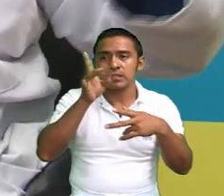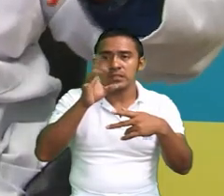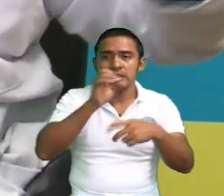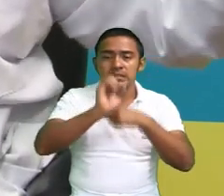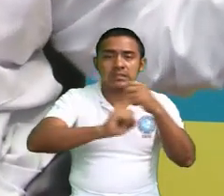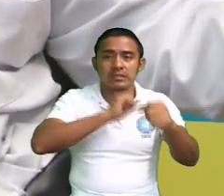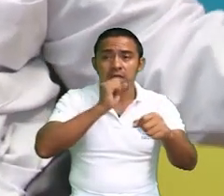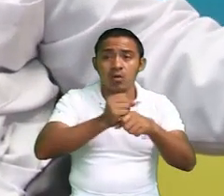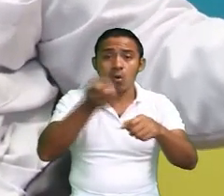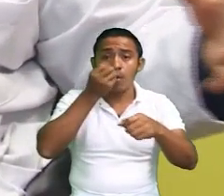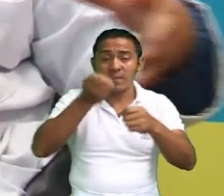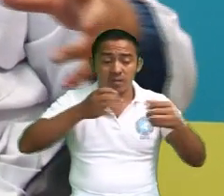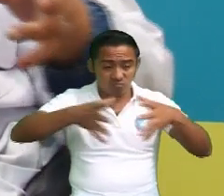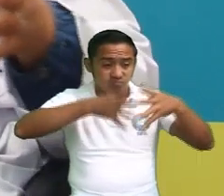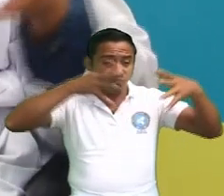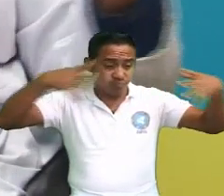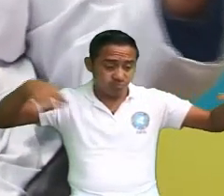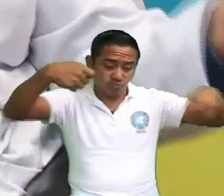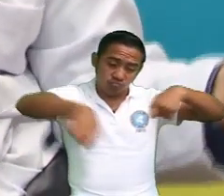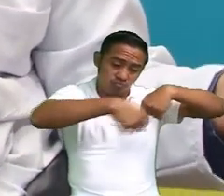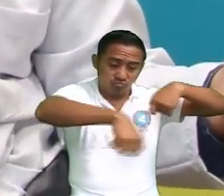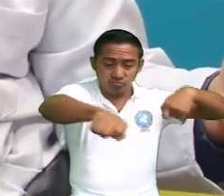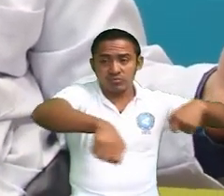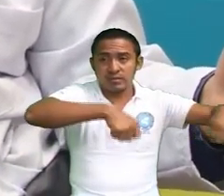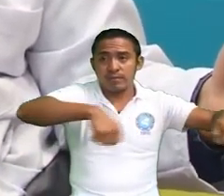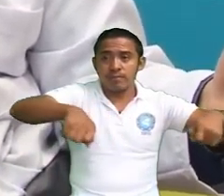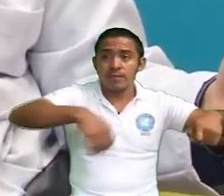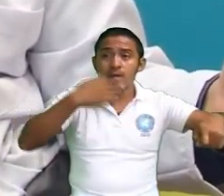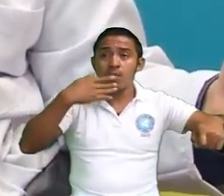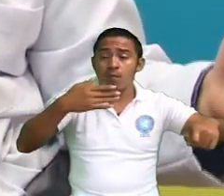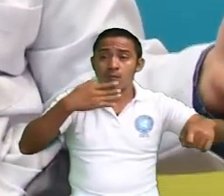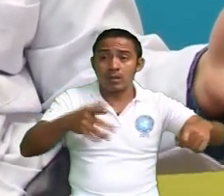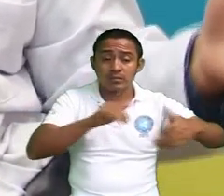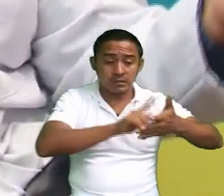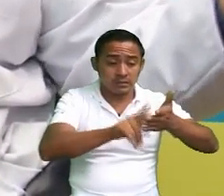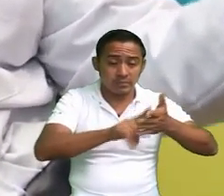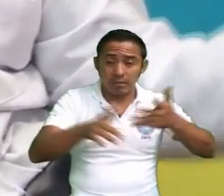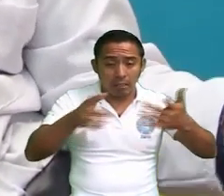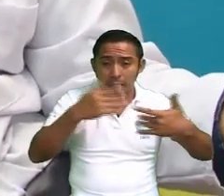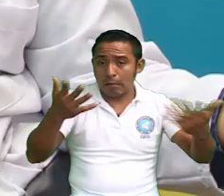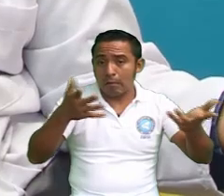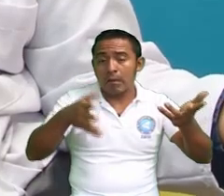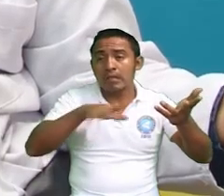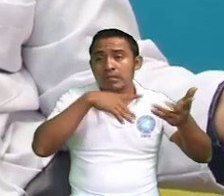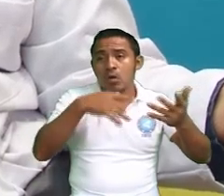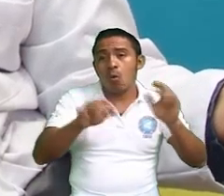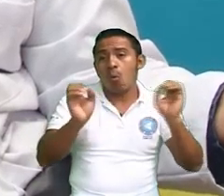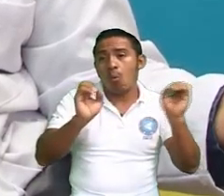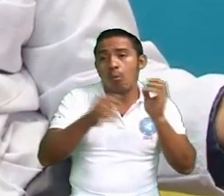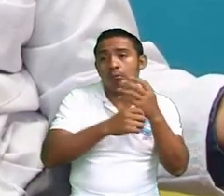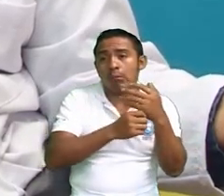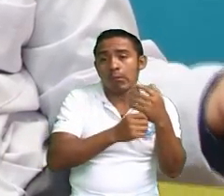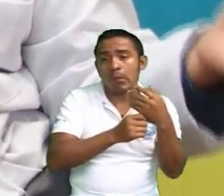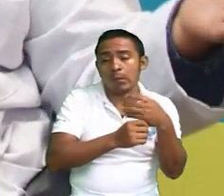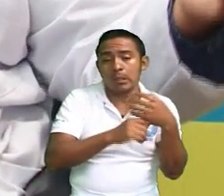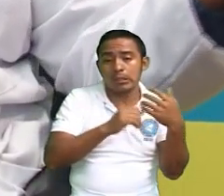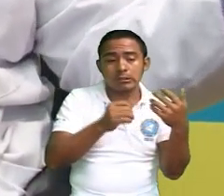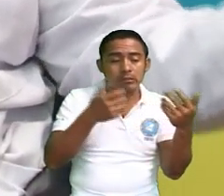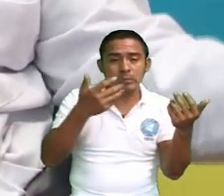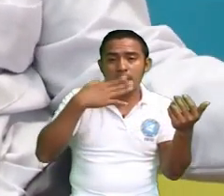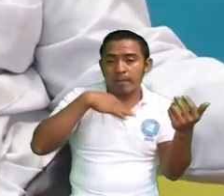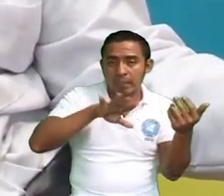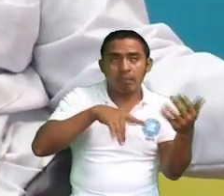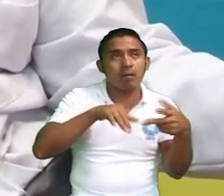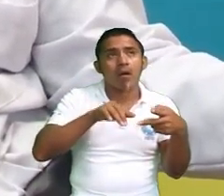que preparan grandes magnitudes de alimentos no tenían buenas condiciones higiénico-sanitarias, probablemente la carne no tenía buen almacenamiento.